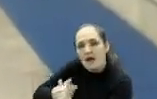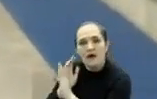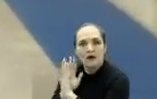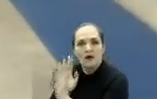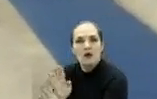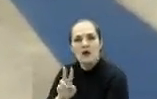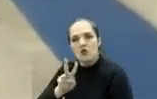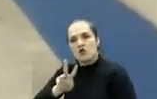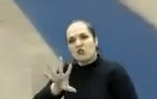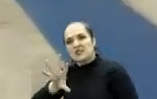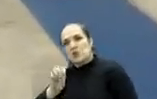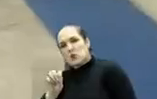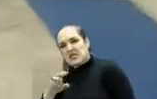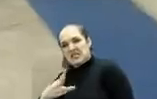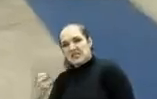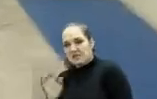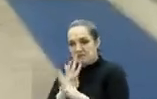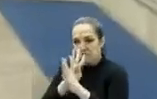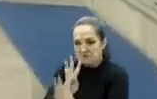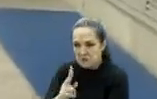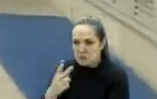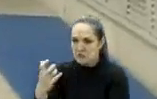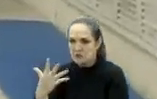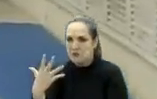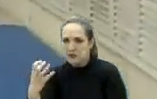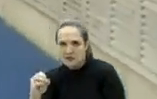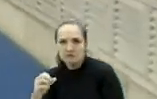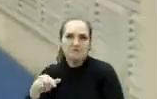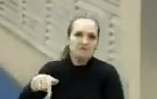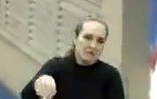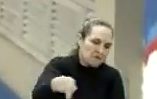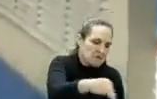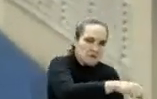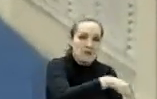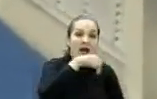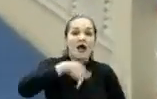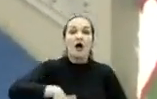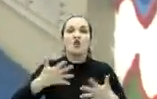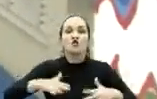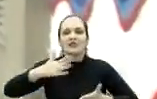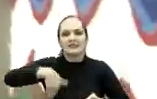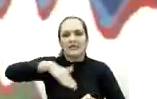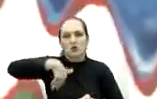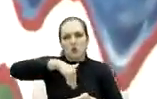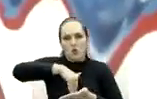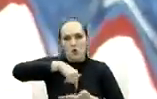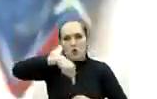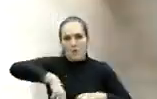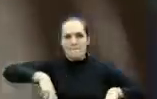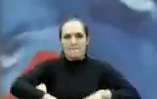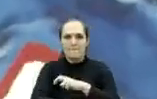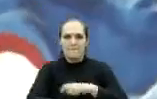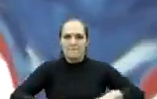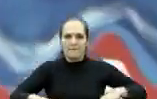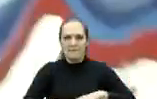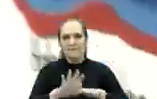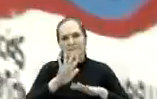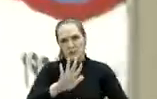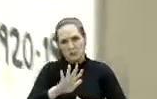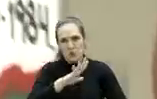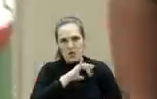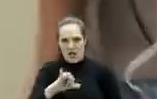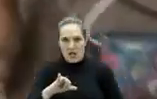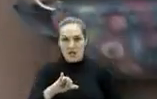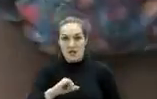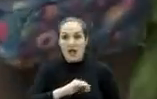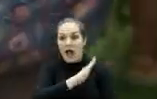300 personas. Este es el punto de la plazoleta Jairo Varela, ubicada en el centro de la ciudad, que está habilitada hasta las 3 de la tarde. A partir